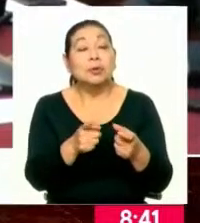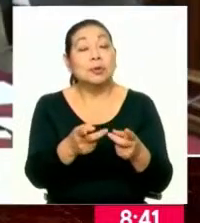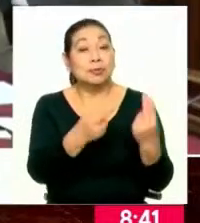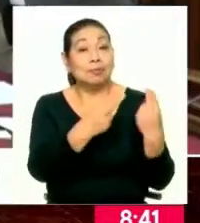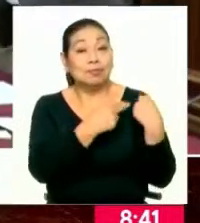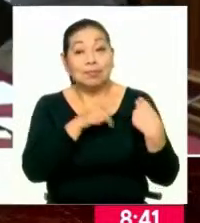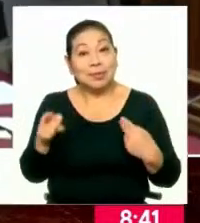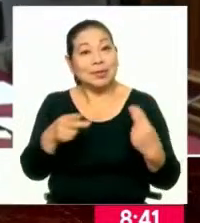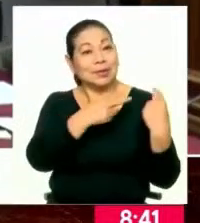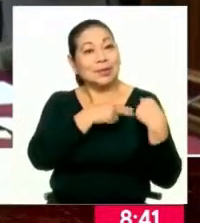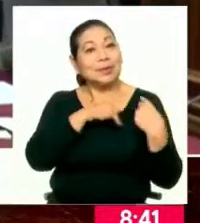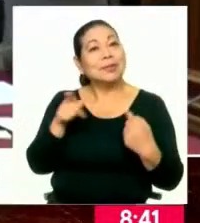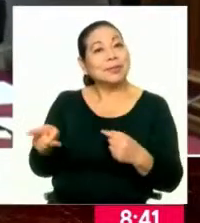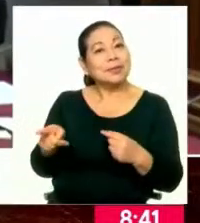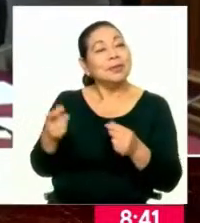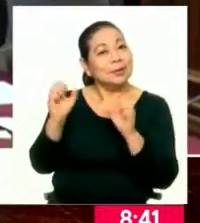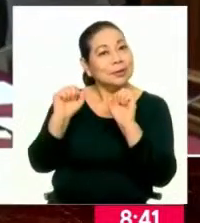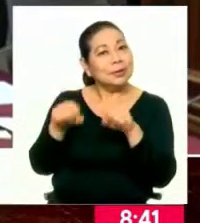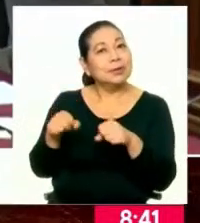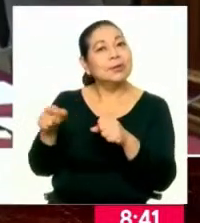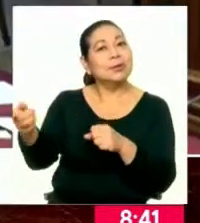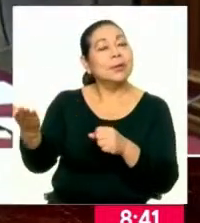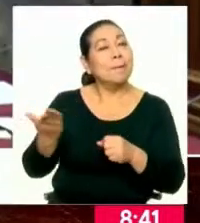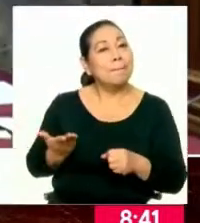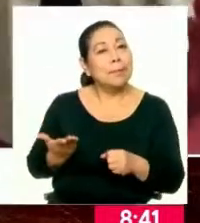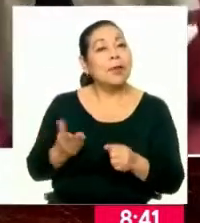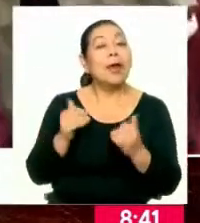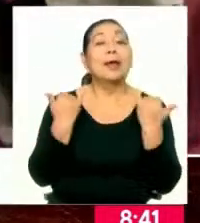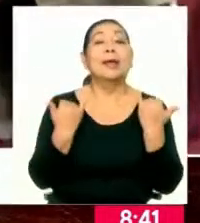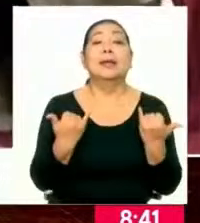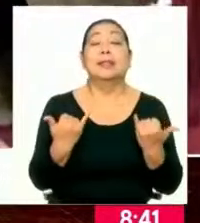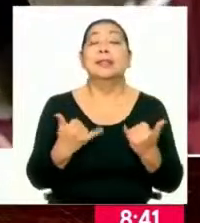rol fiscalizador tienen particularmente